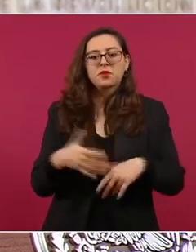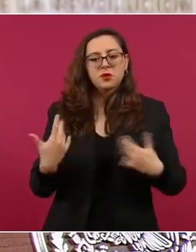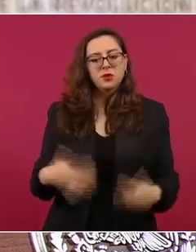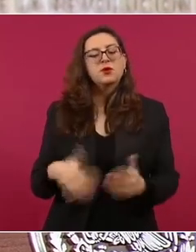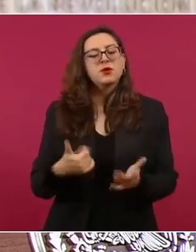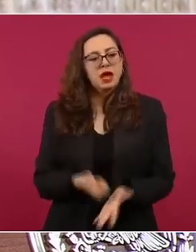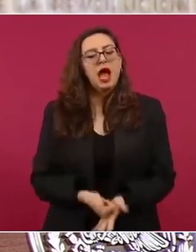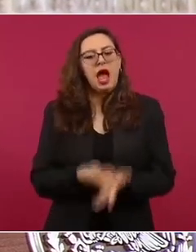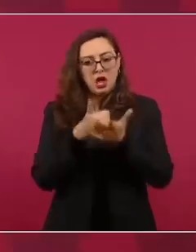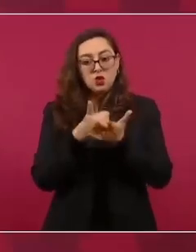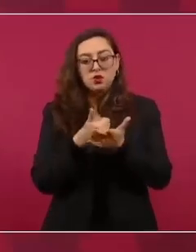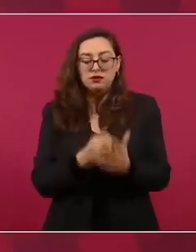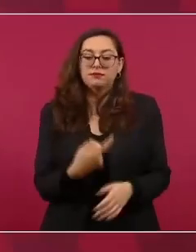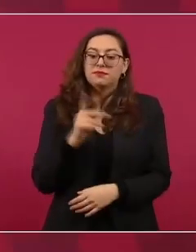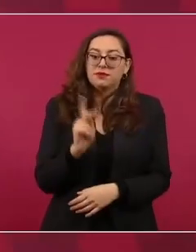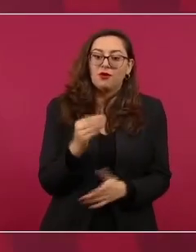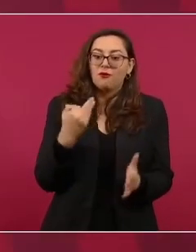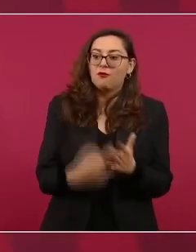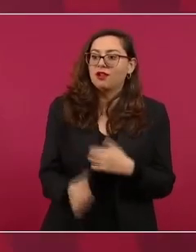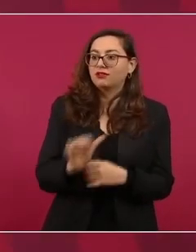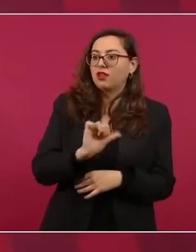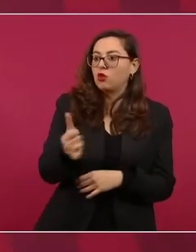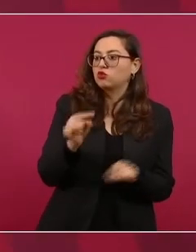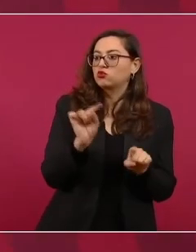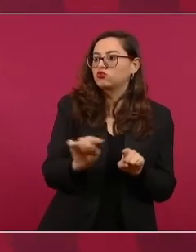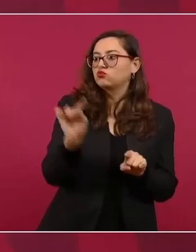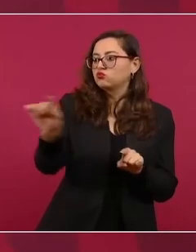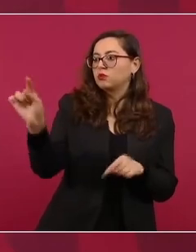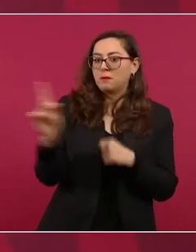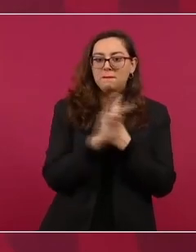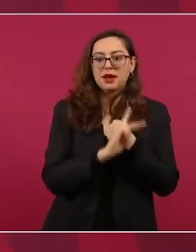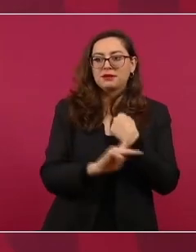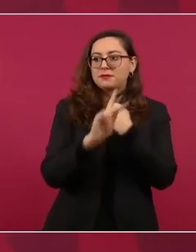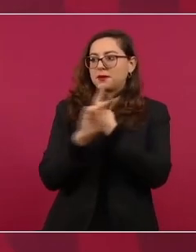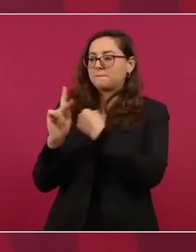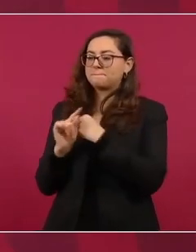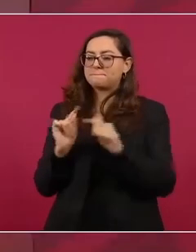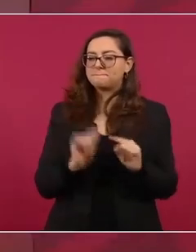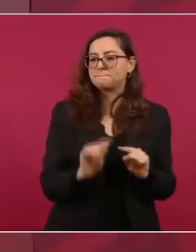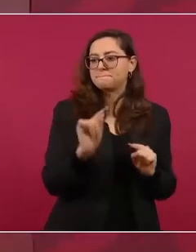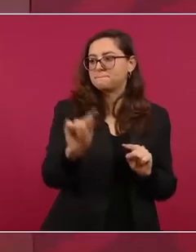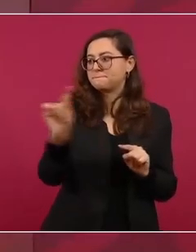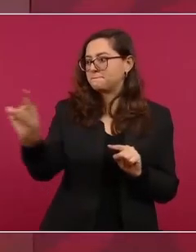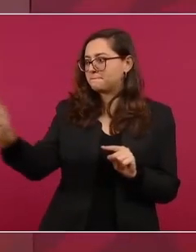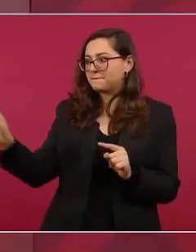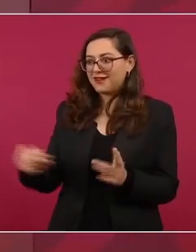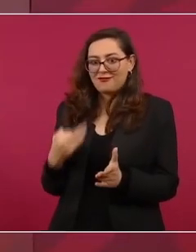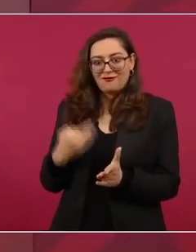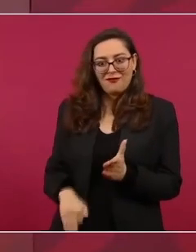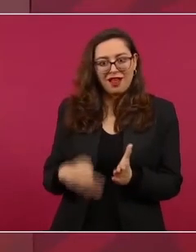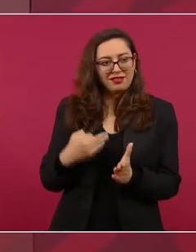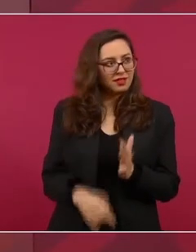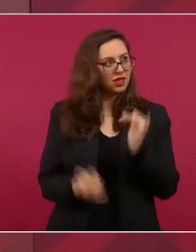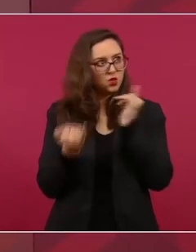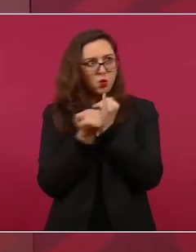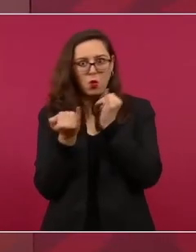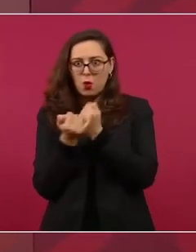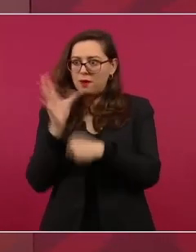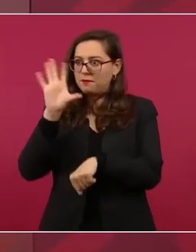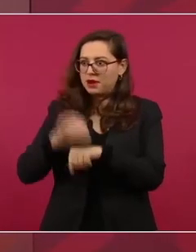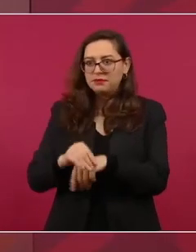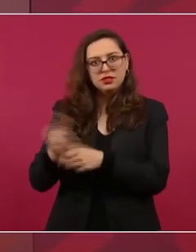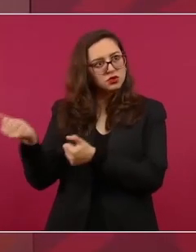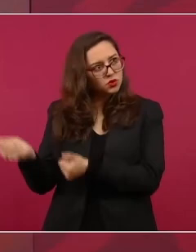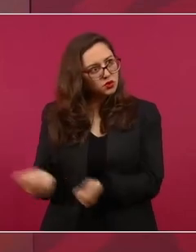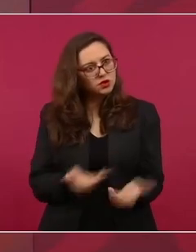Pero lo mismo se tiene que hacer para el caso de